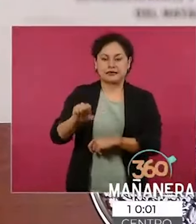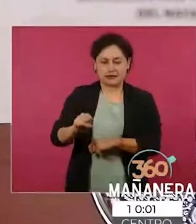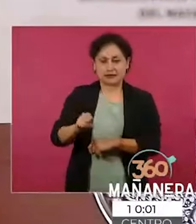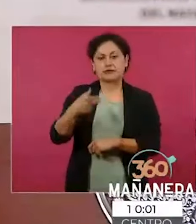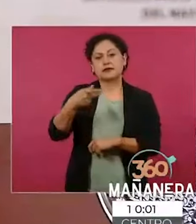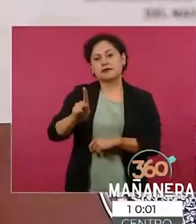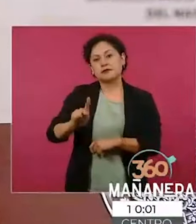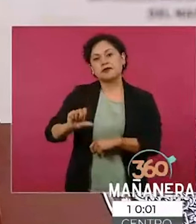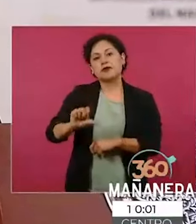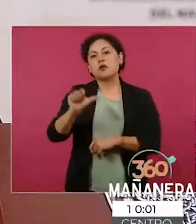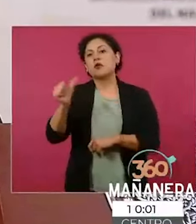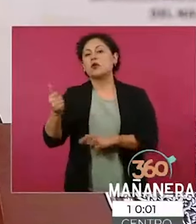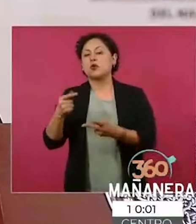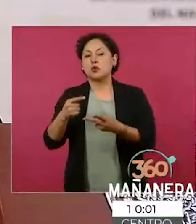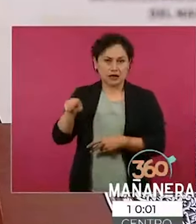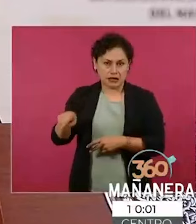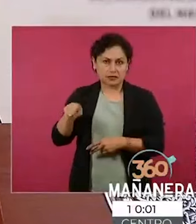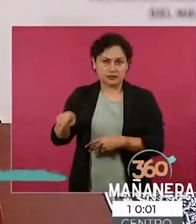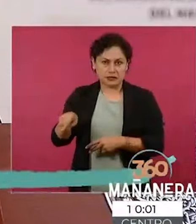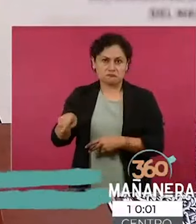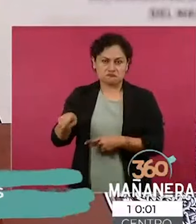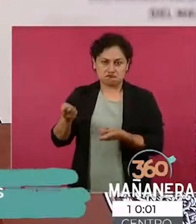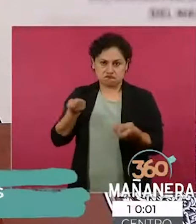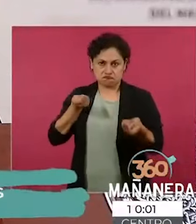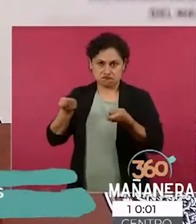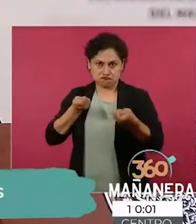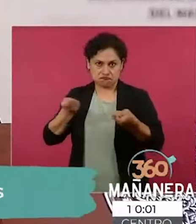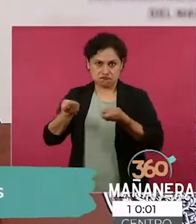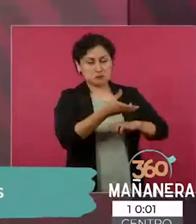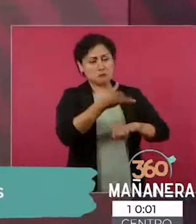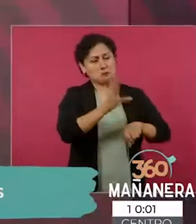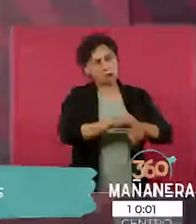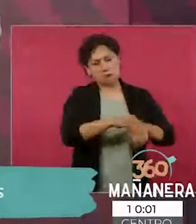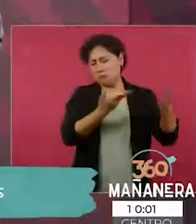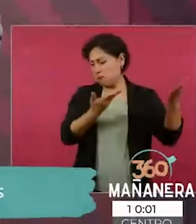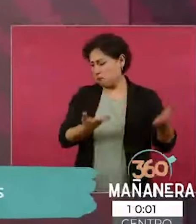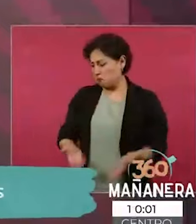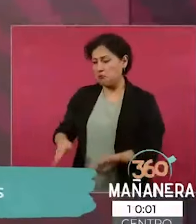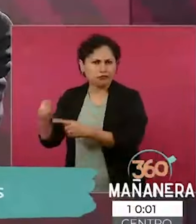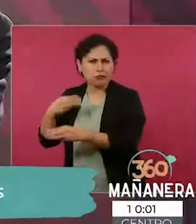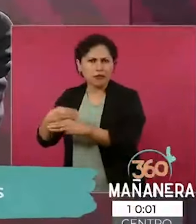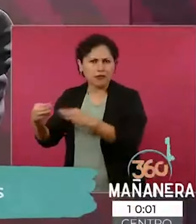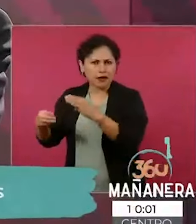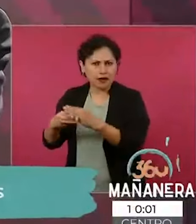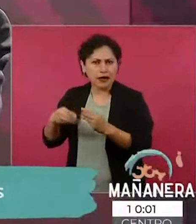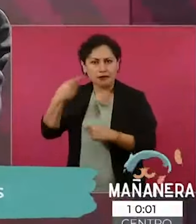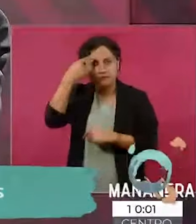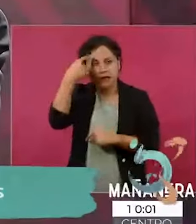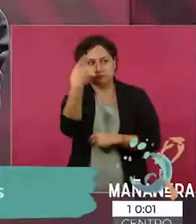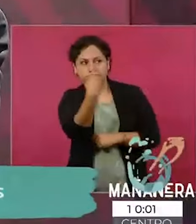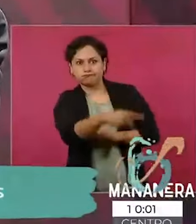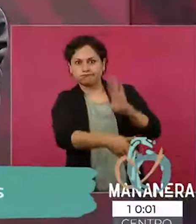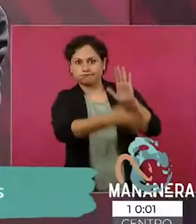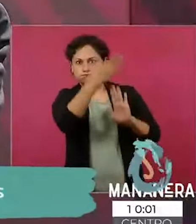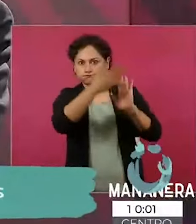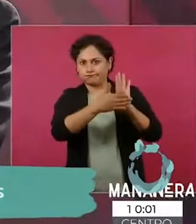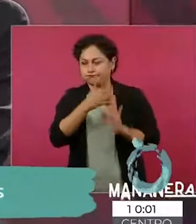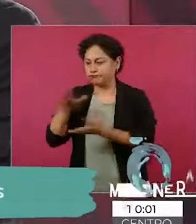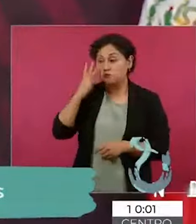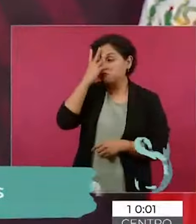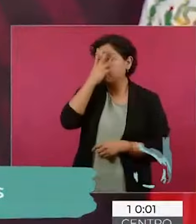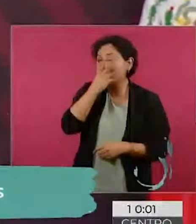ahora es la paladina del medio ambiente eh les dan permiso y empiezan a incluso a utilizar